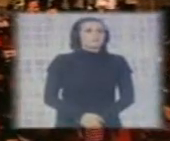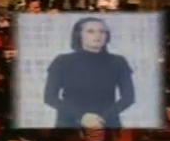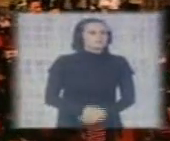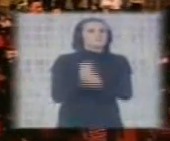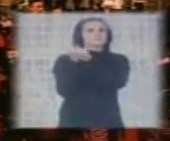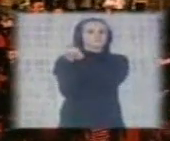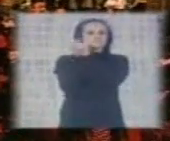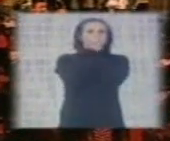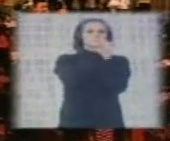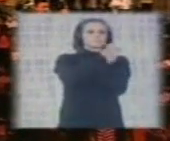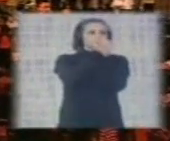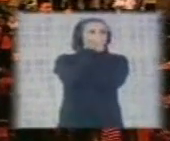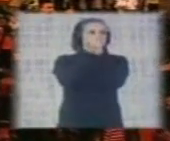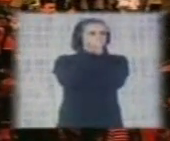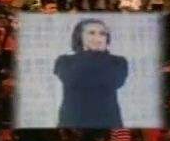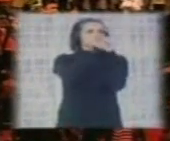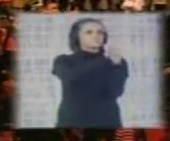de las Palmas de Gran Canaria. ¡Les escuchamos!